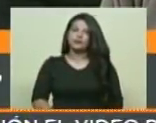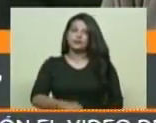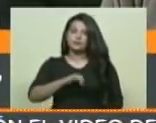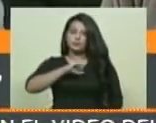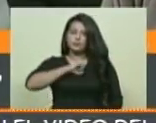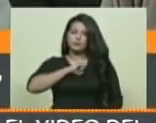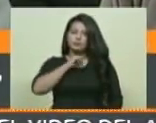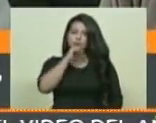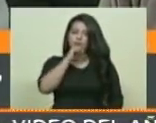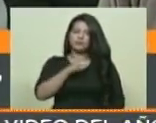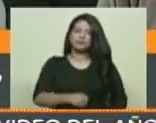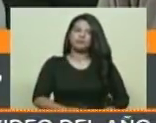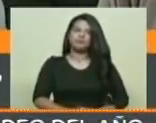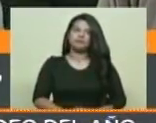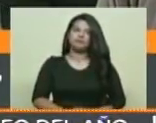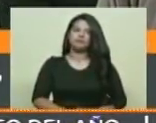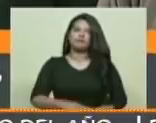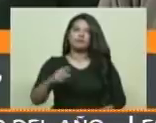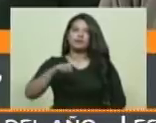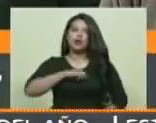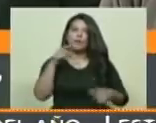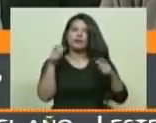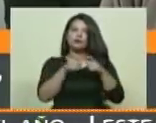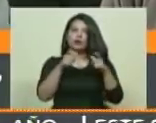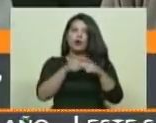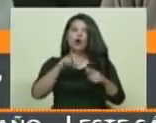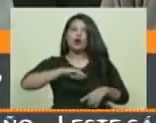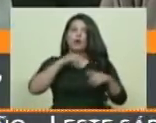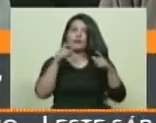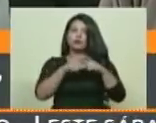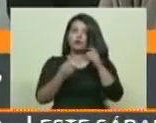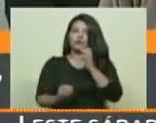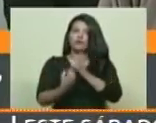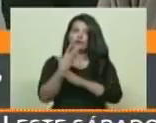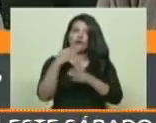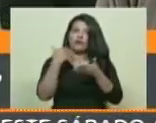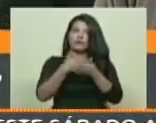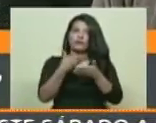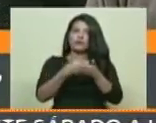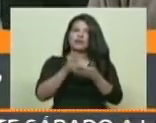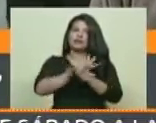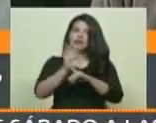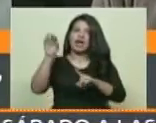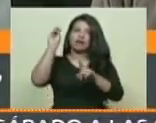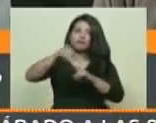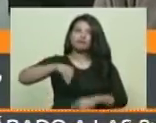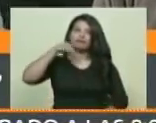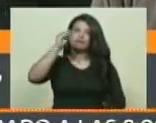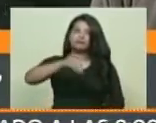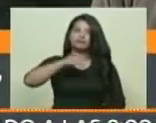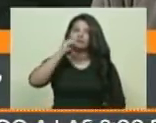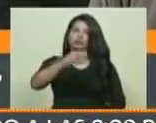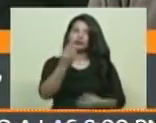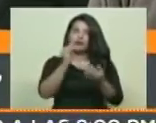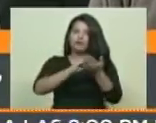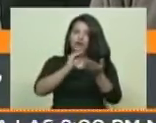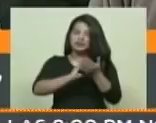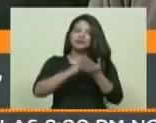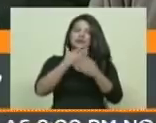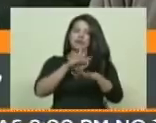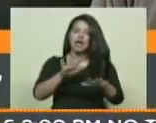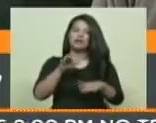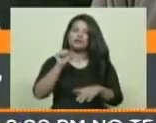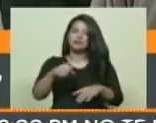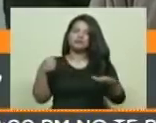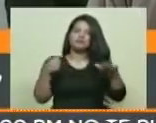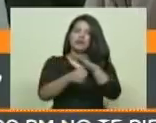2017. La Comisión, desde el primer momento de su conformación, ha insistido en la incorporación de